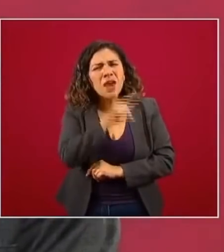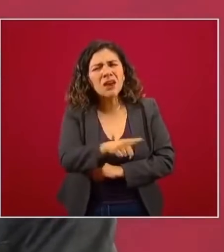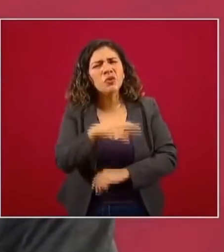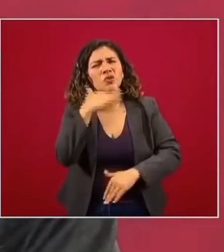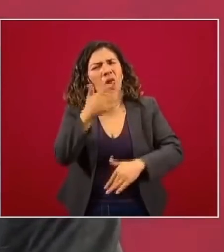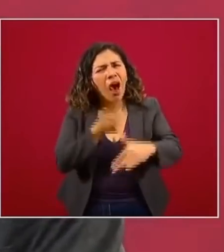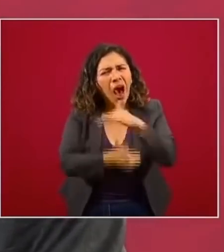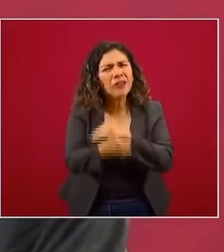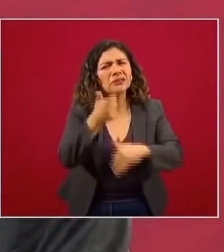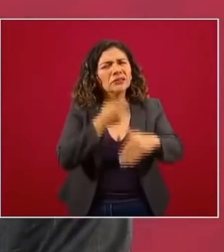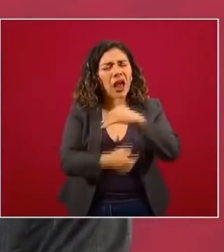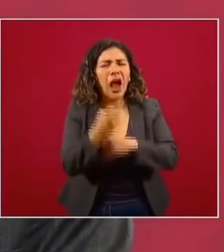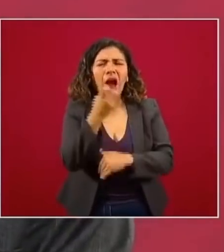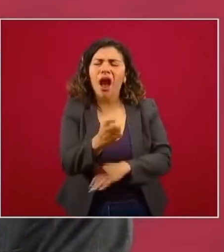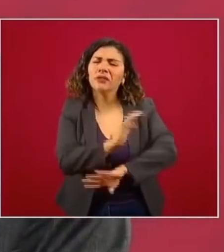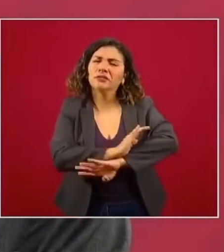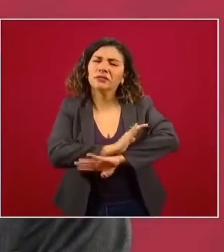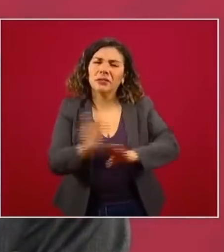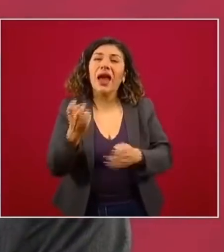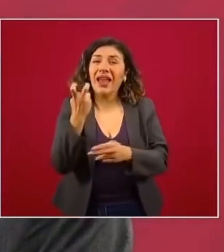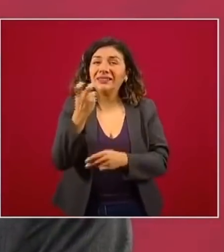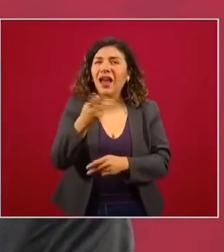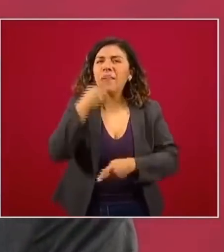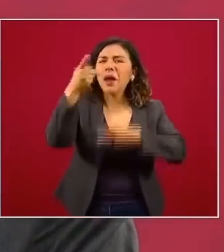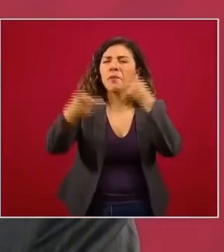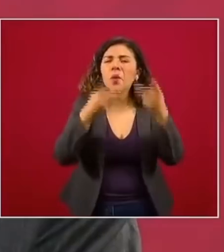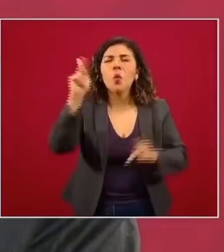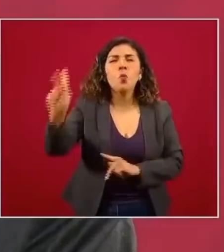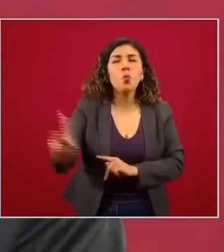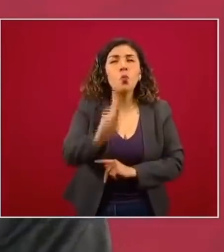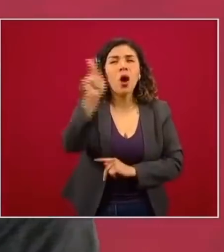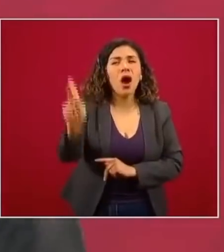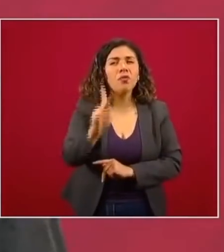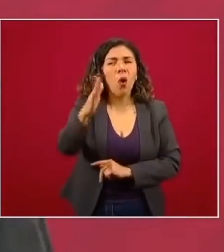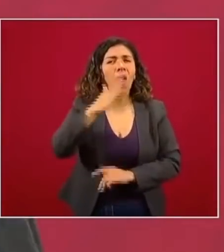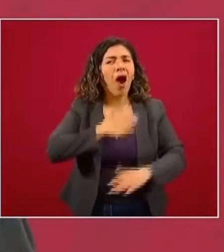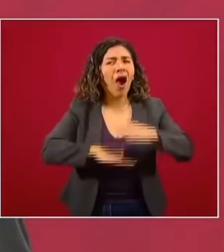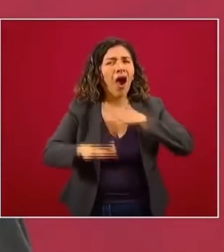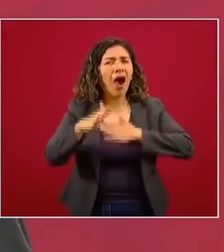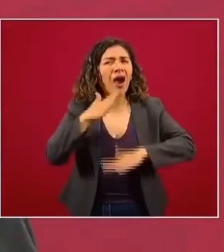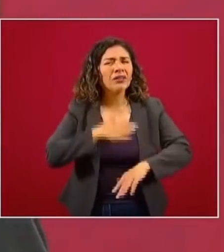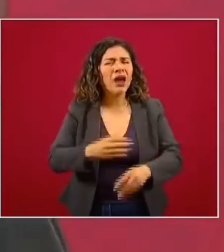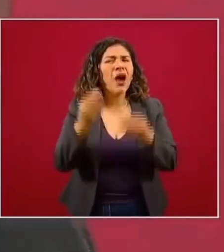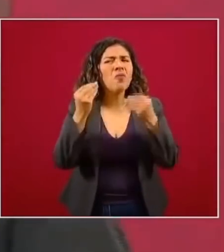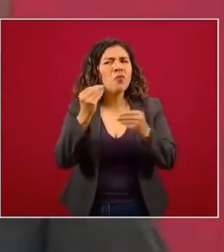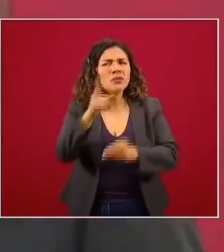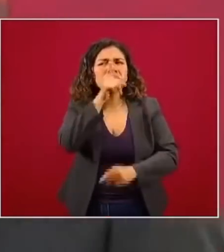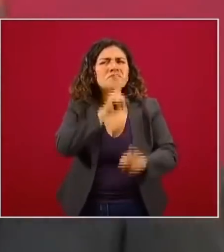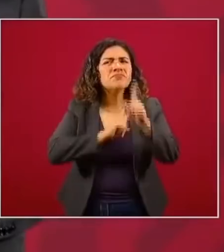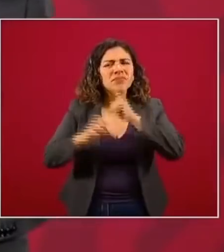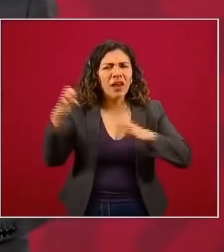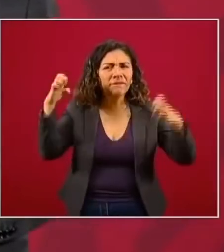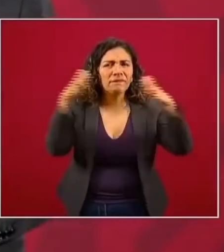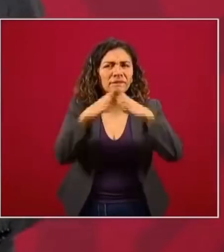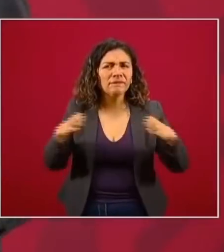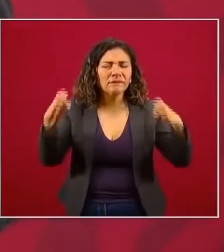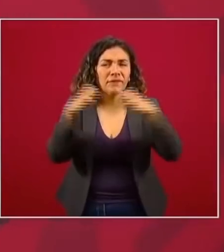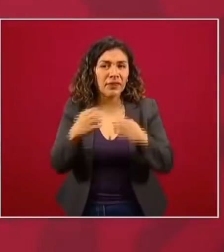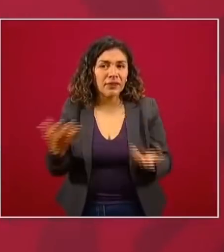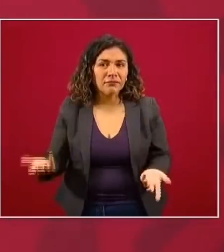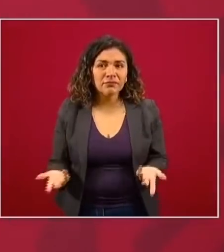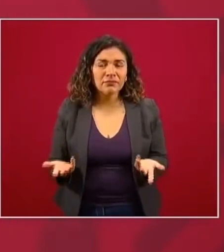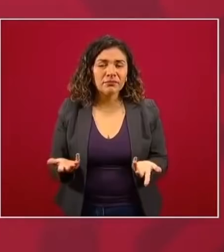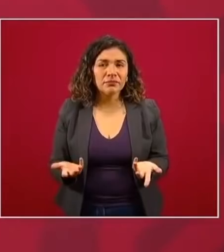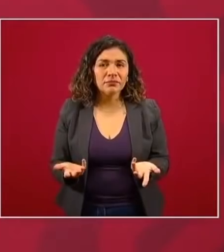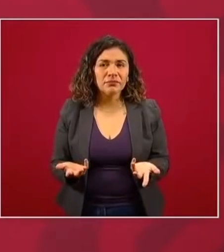hijo del capo en el operativo fallido de juliaca no dijo también que el pleito de calderón no es con el que aquí en el ex presidente